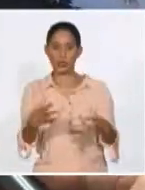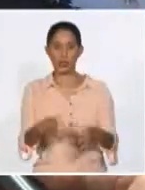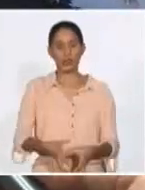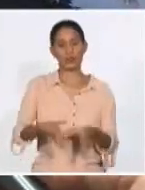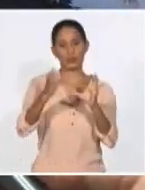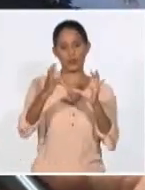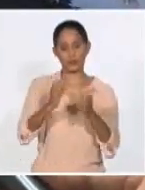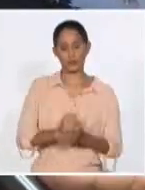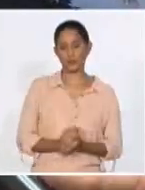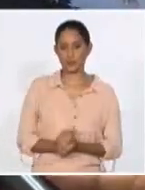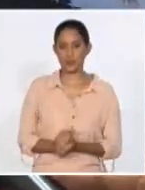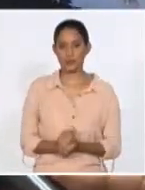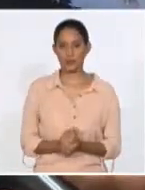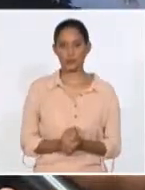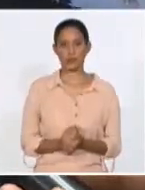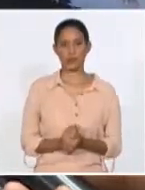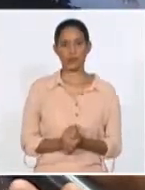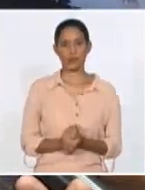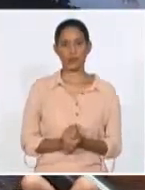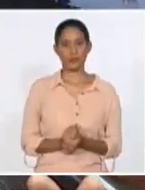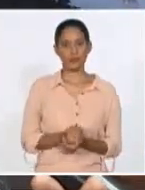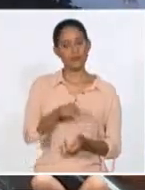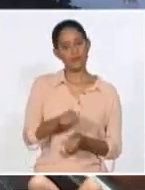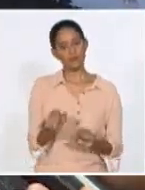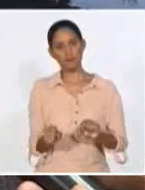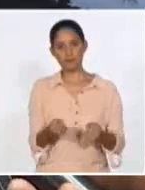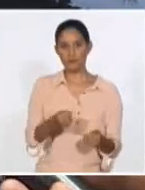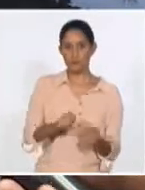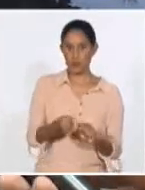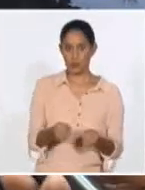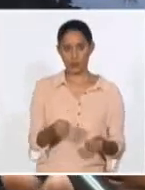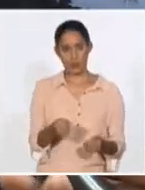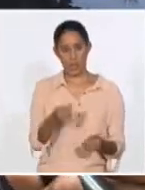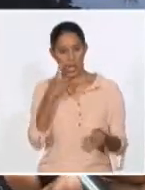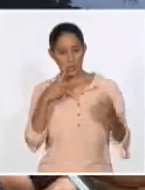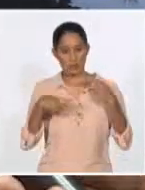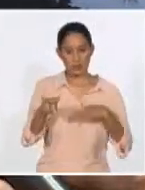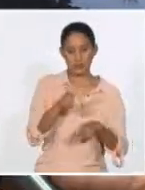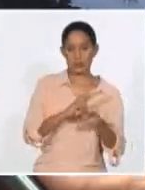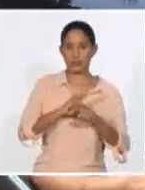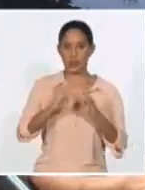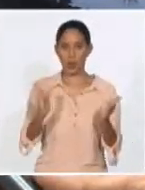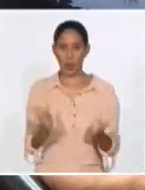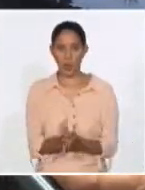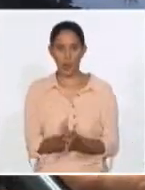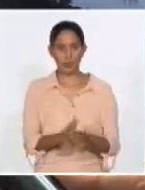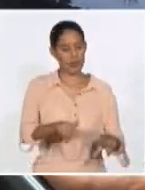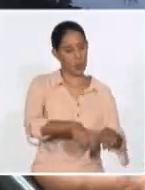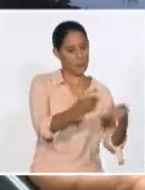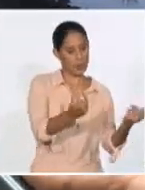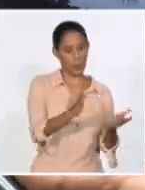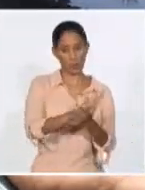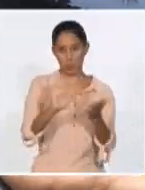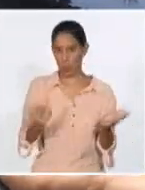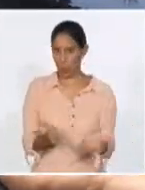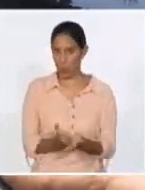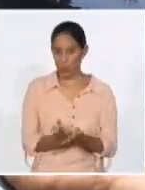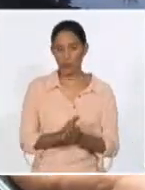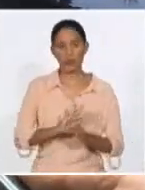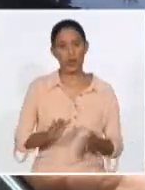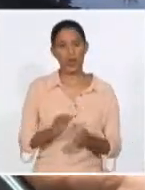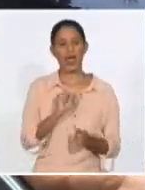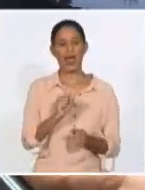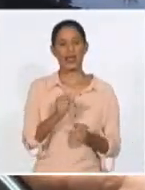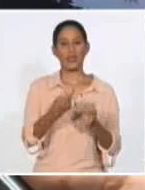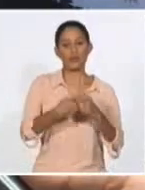que bueno la sacamos de manera controlada y se está se cumplieron los plazos hasta este momento la máquina está en proceso de arranque